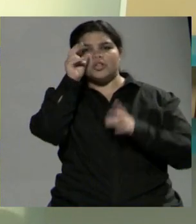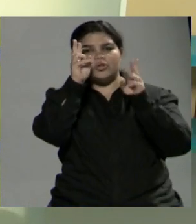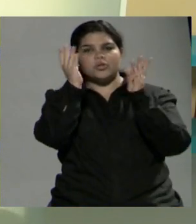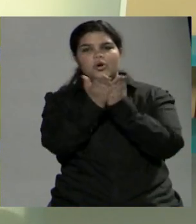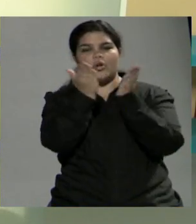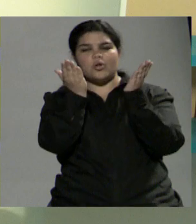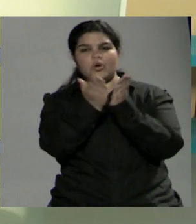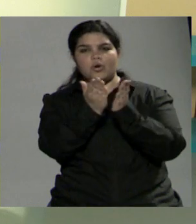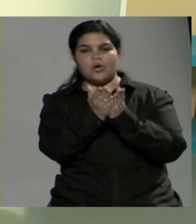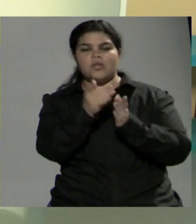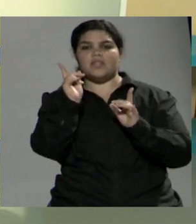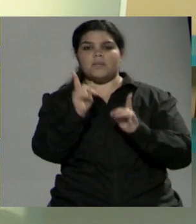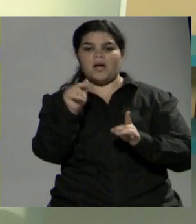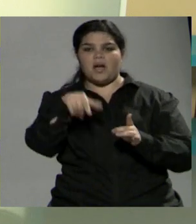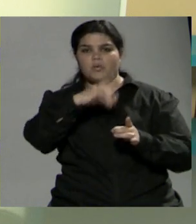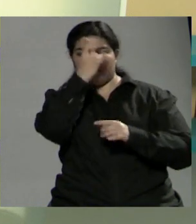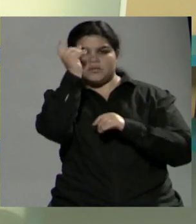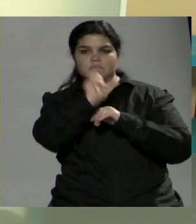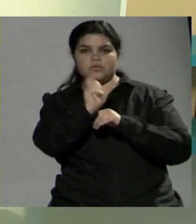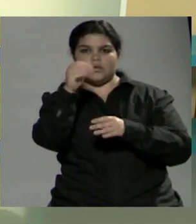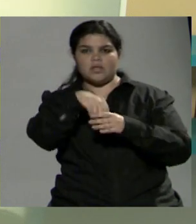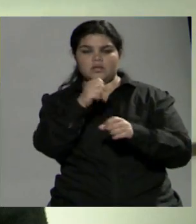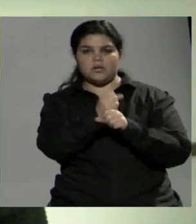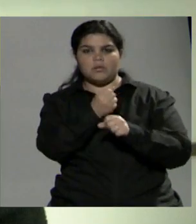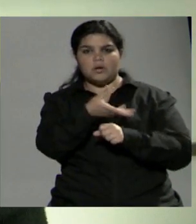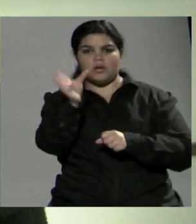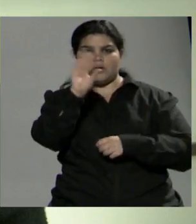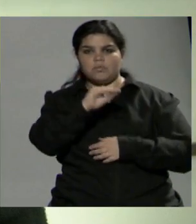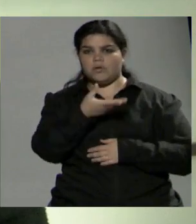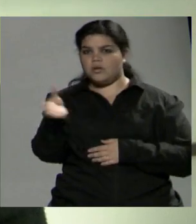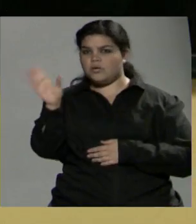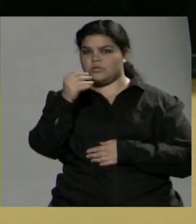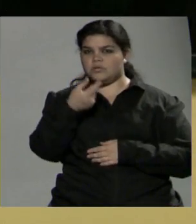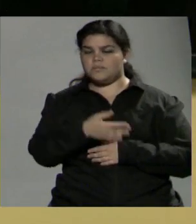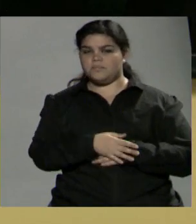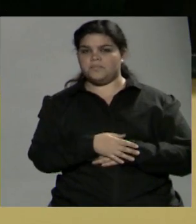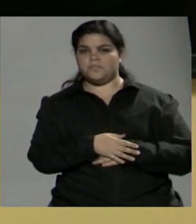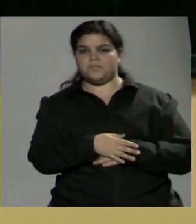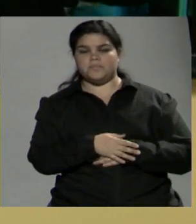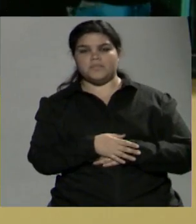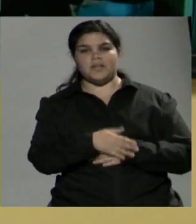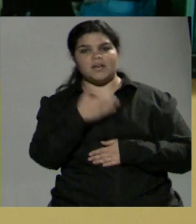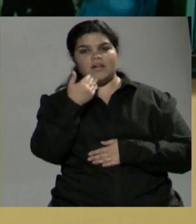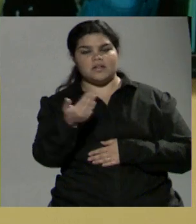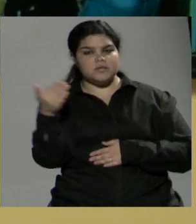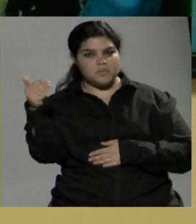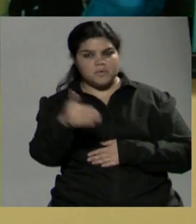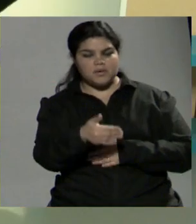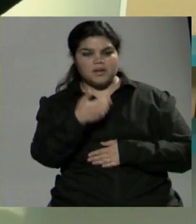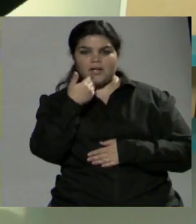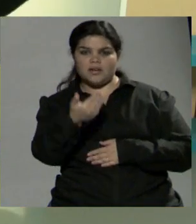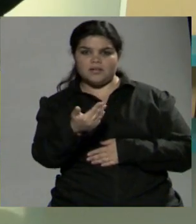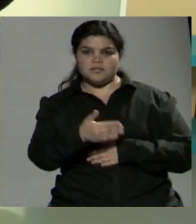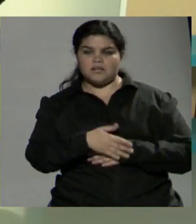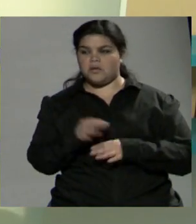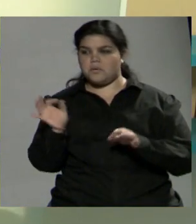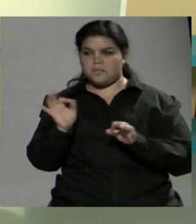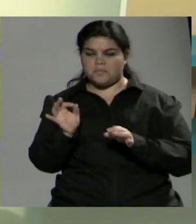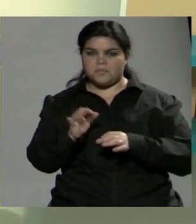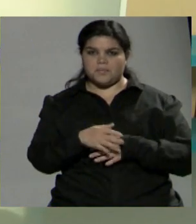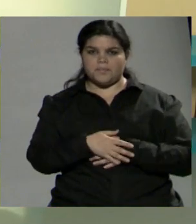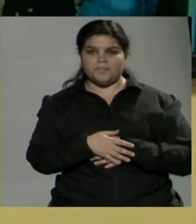la jornada de ayer. Y ahora sí vamos a dar paso, después de hacer esta paneo por lo que sucedía ayer en las